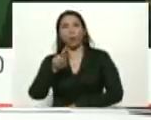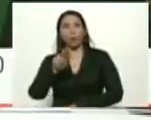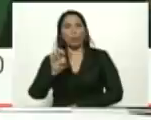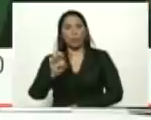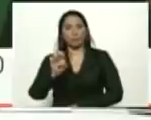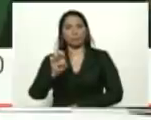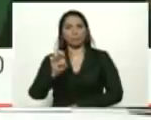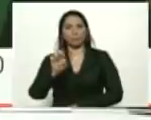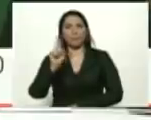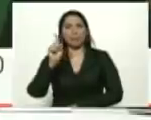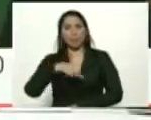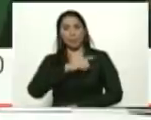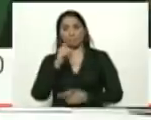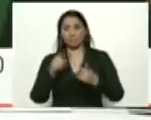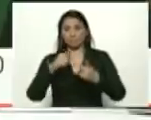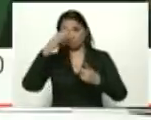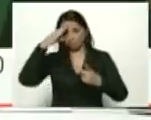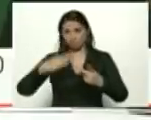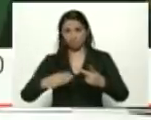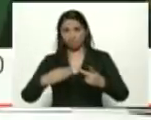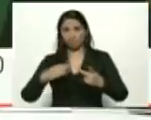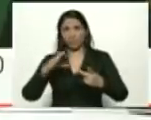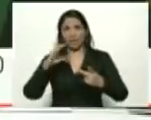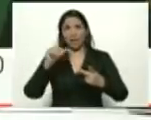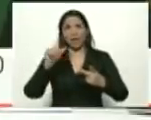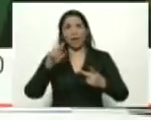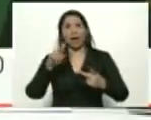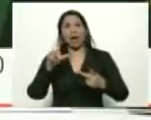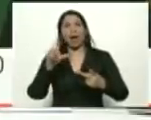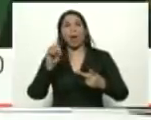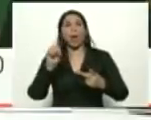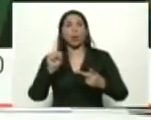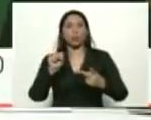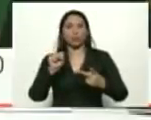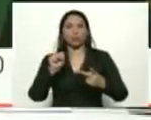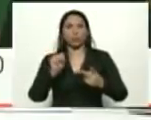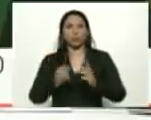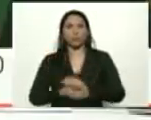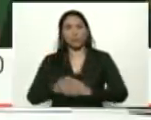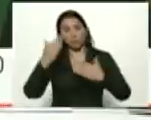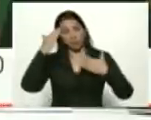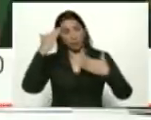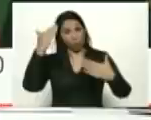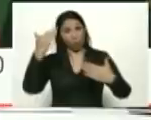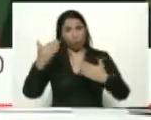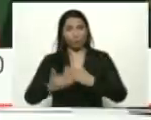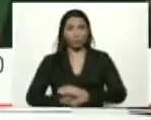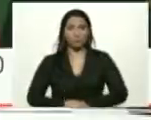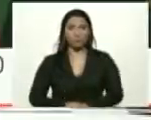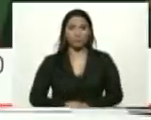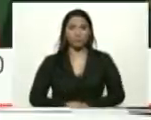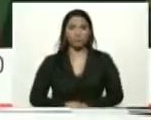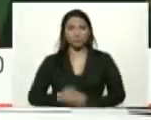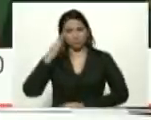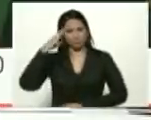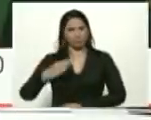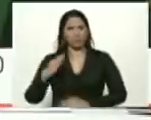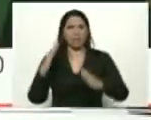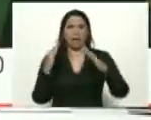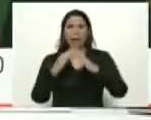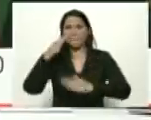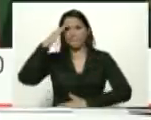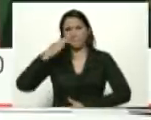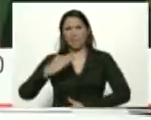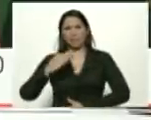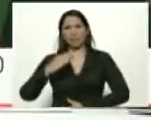del general de división Carlos Pérez Ampueda, mi saludo, cadete de la Casa Militar,